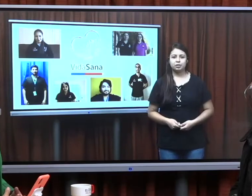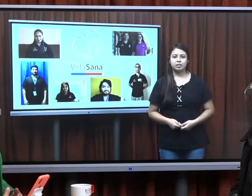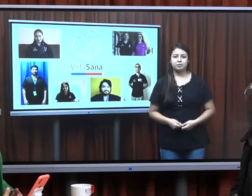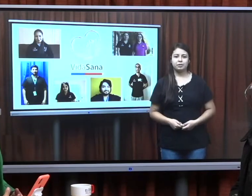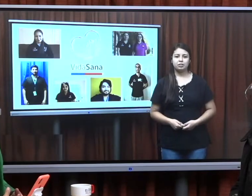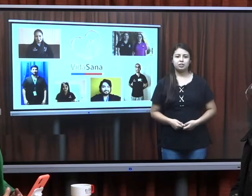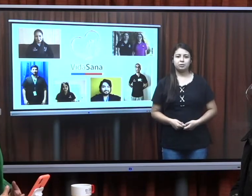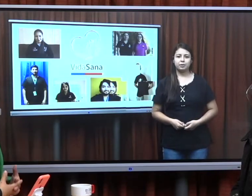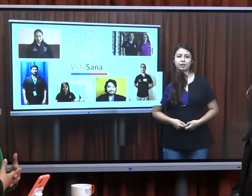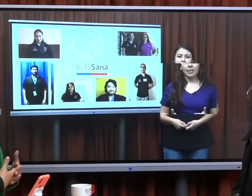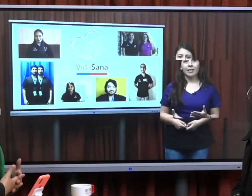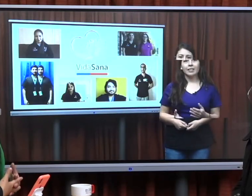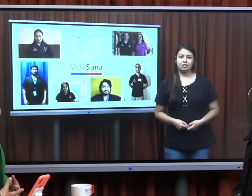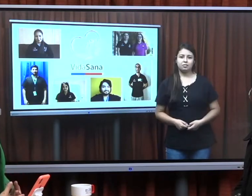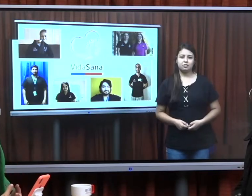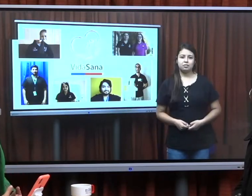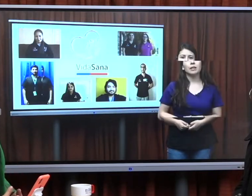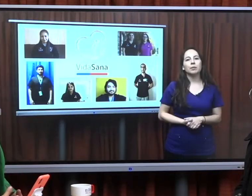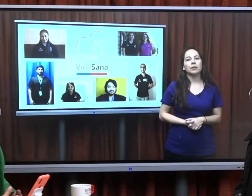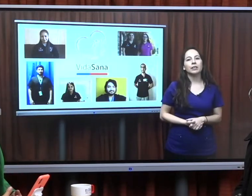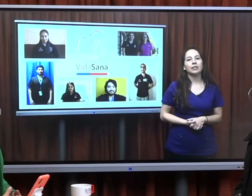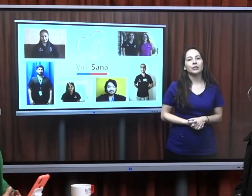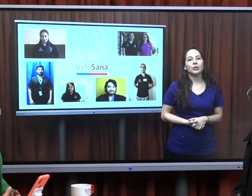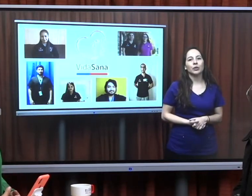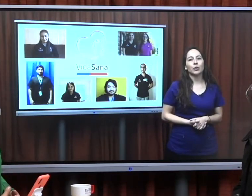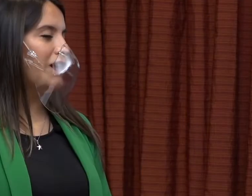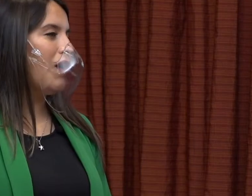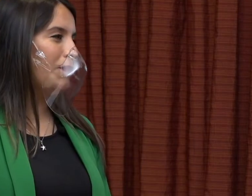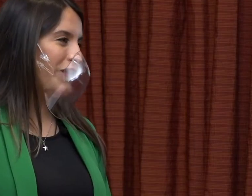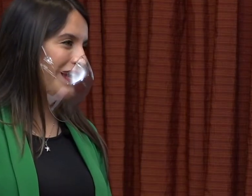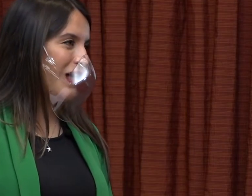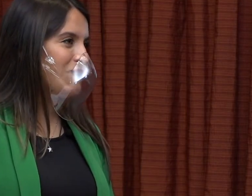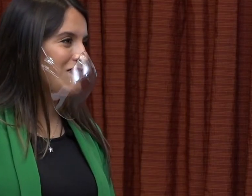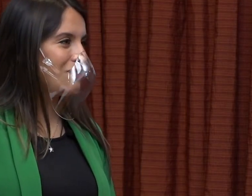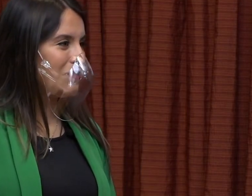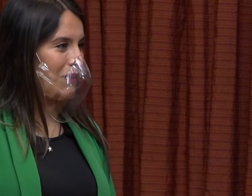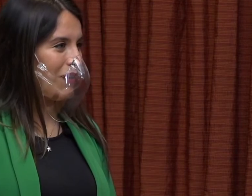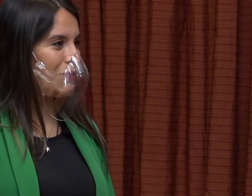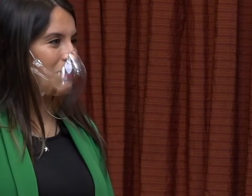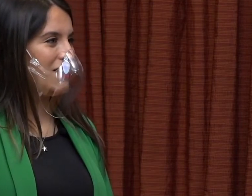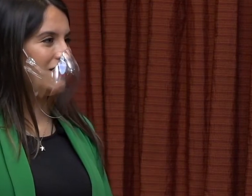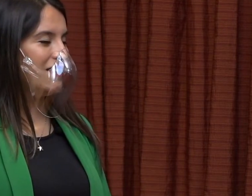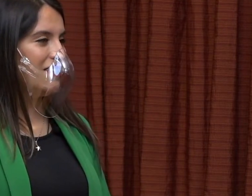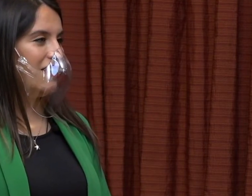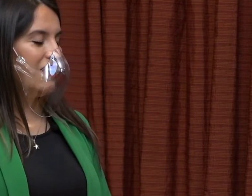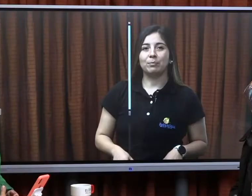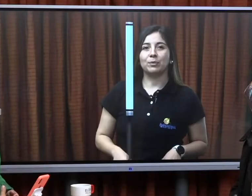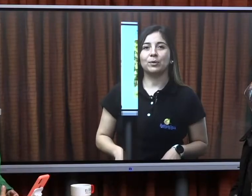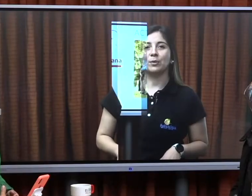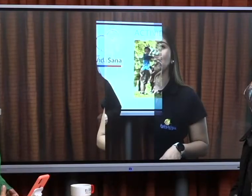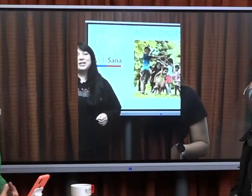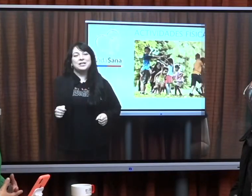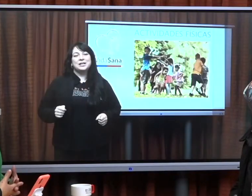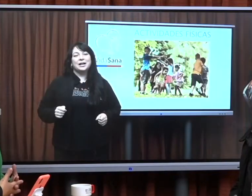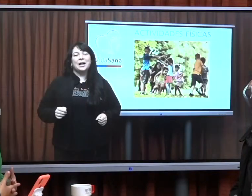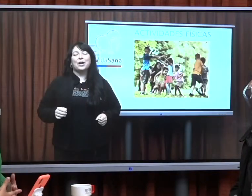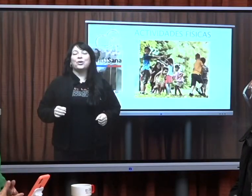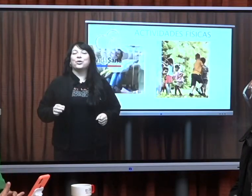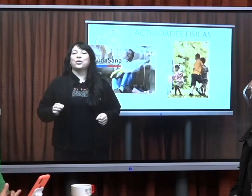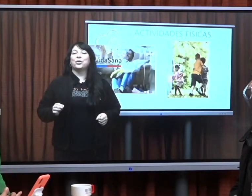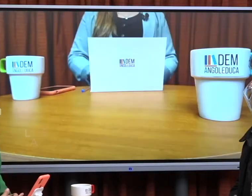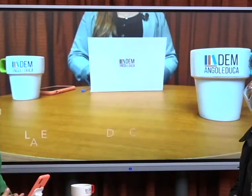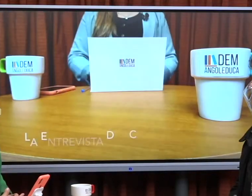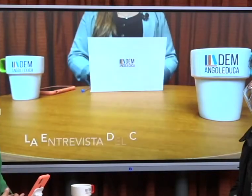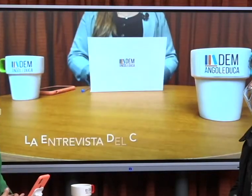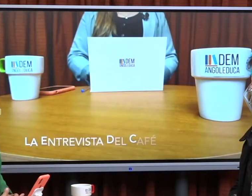me imagino que quedará también en la retina de los apoderados, de los estudiantes, todas sus acciones